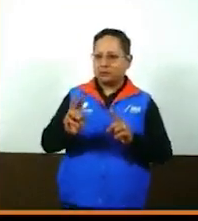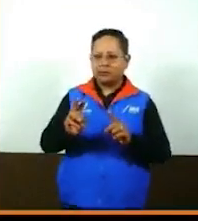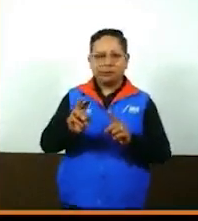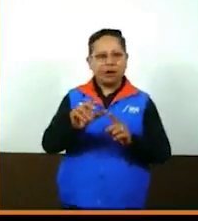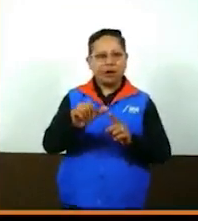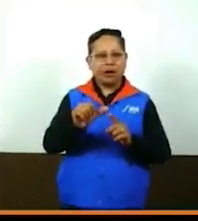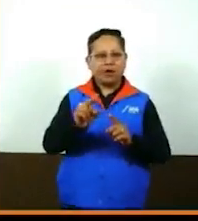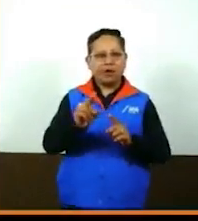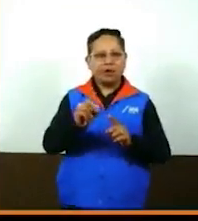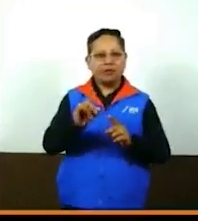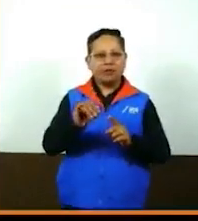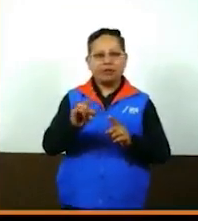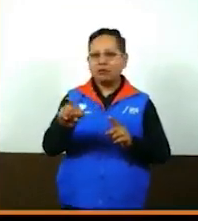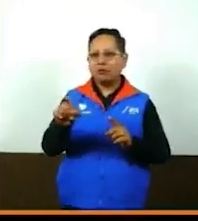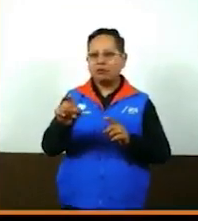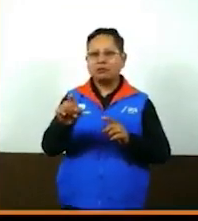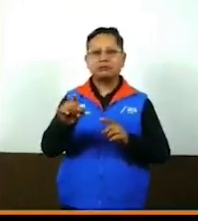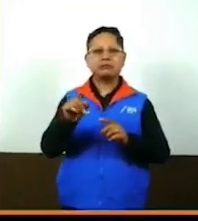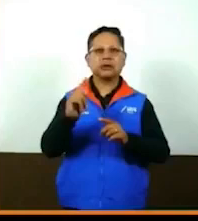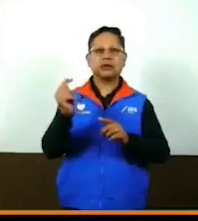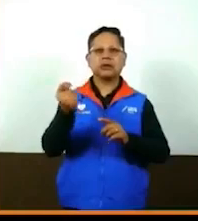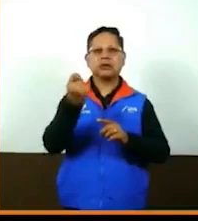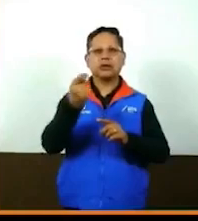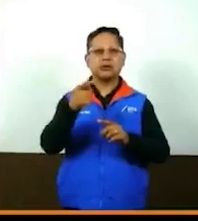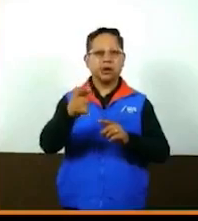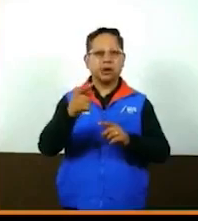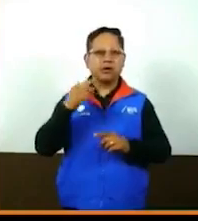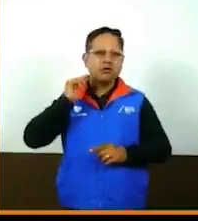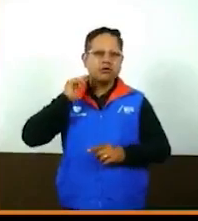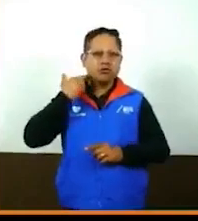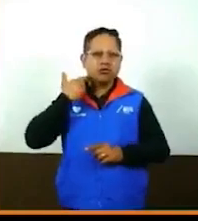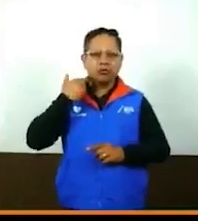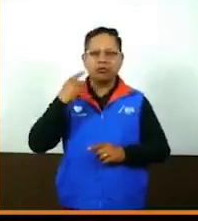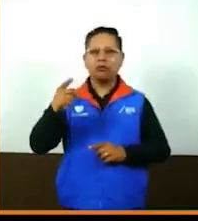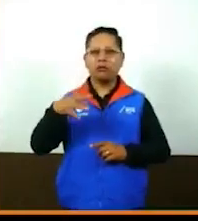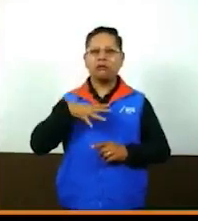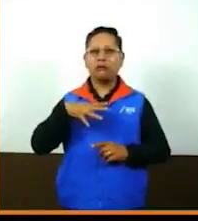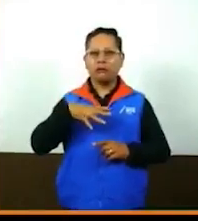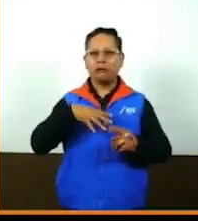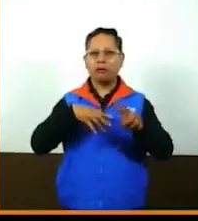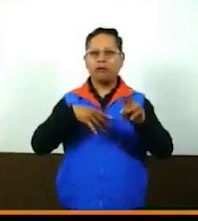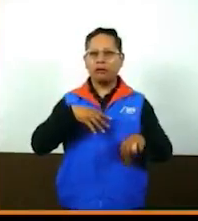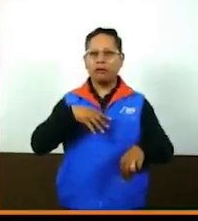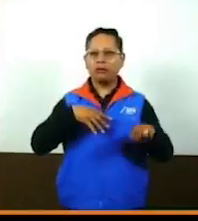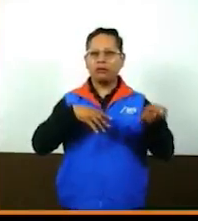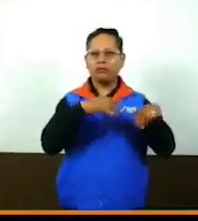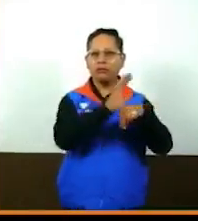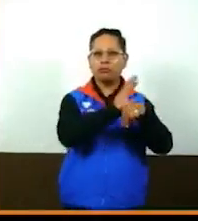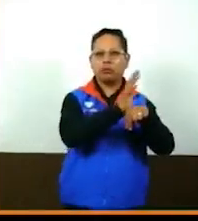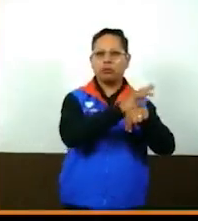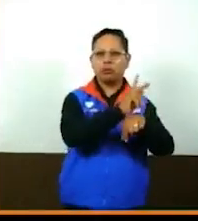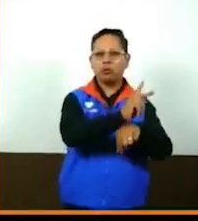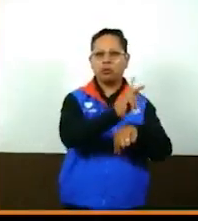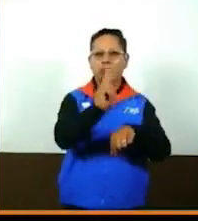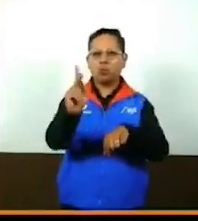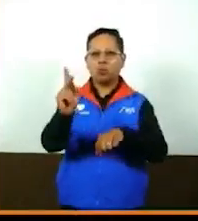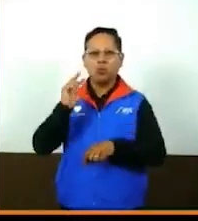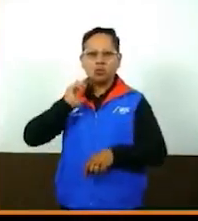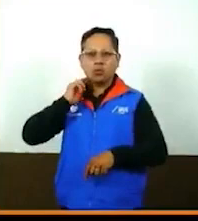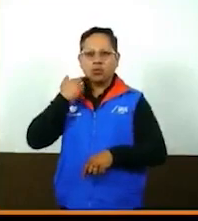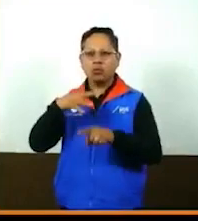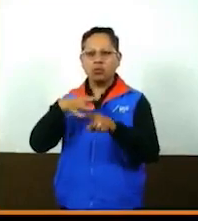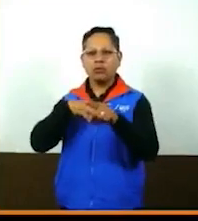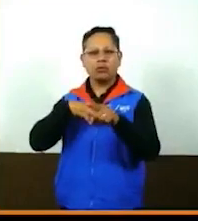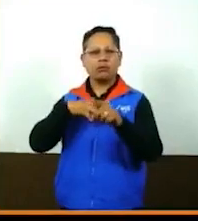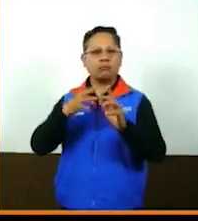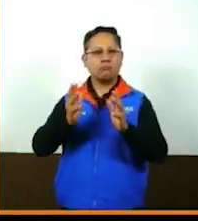fui a Audi y vi todo lo que está pasando y vi los robots, de verdad dije, creo que sí, Robocop sí existe, ¿no? Porque la verdad es que me impresionó todo lo que